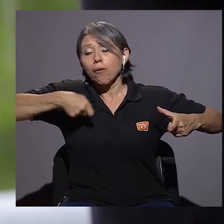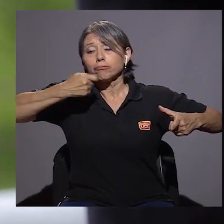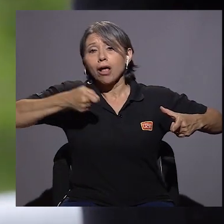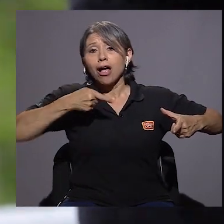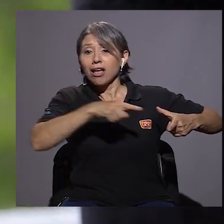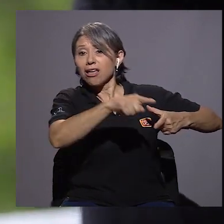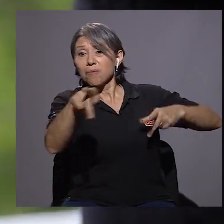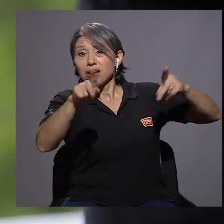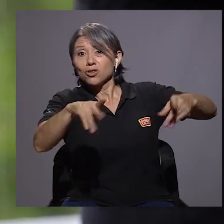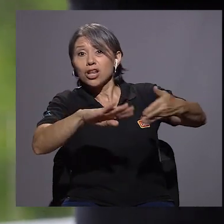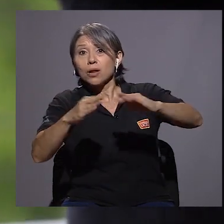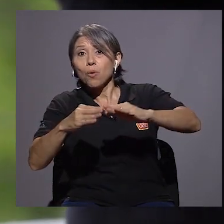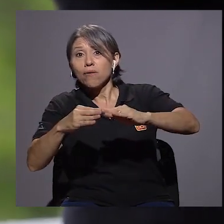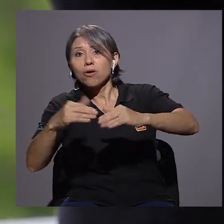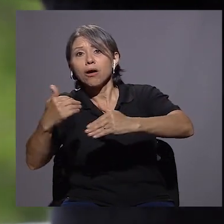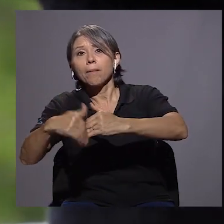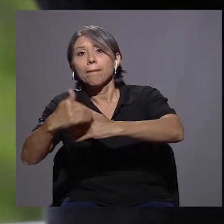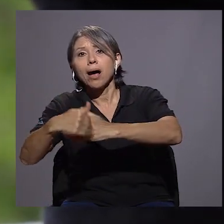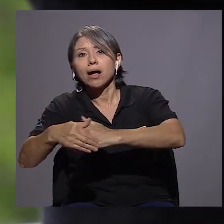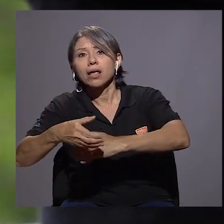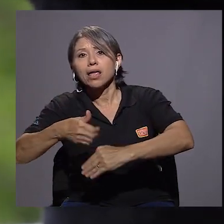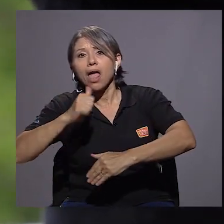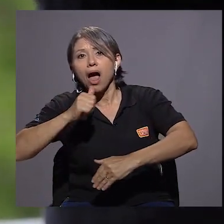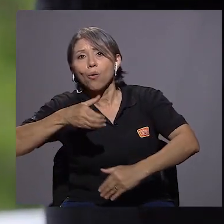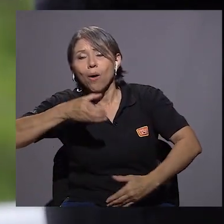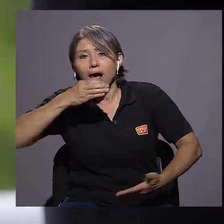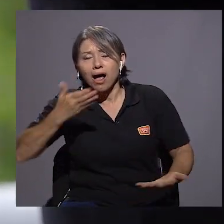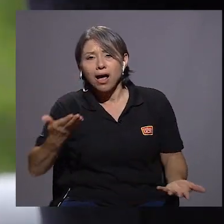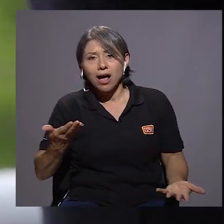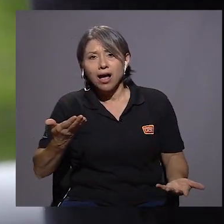buffet y el pueblo comiendo pan y agua.